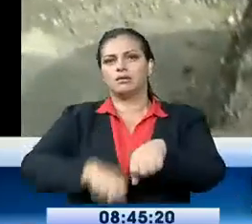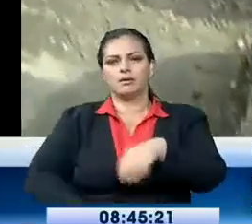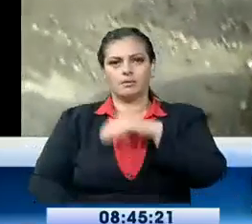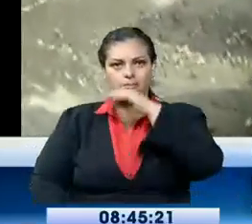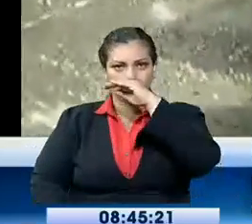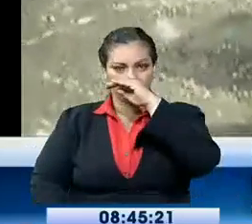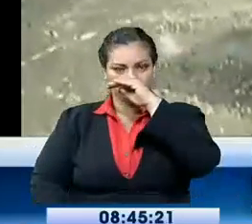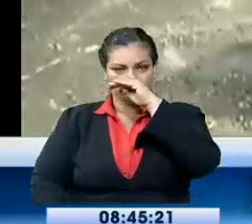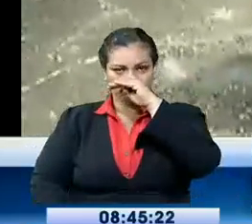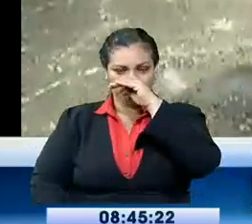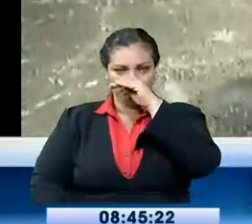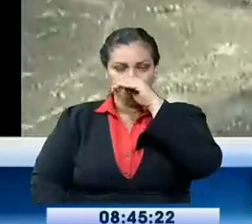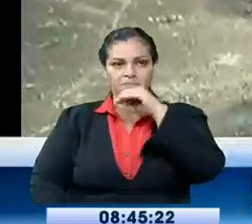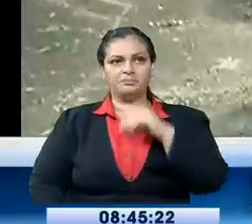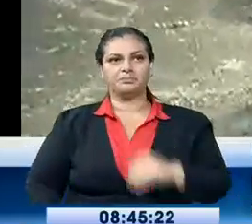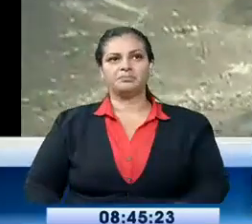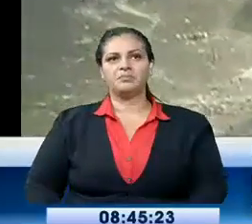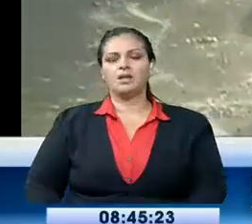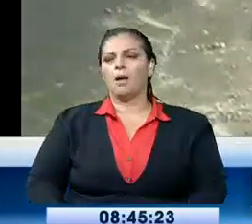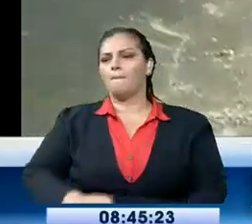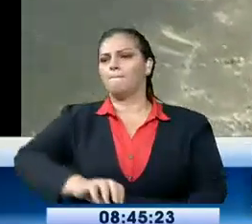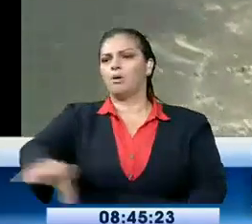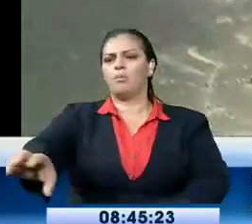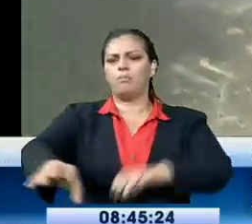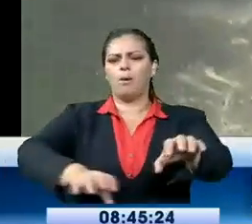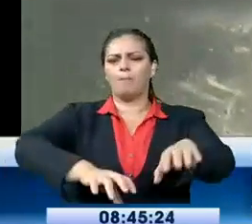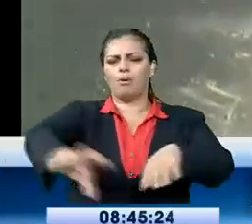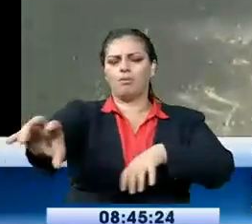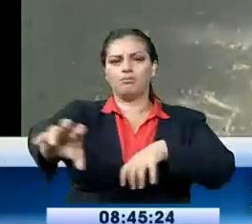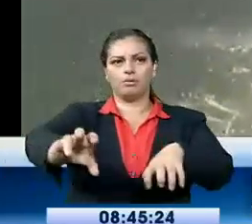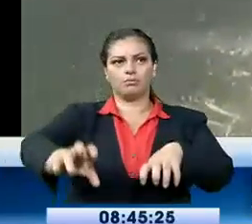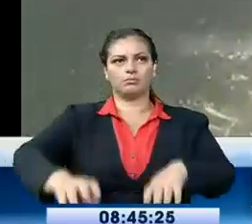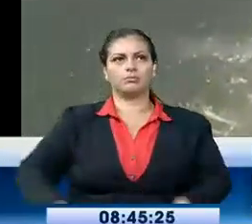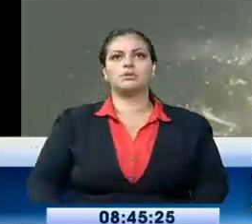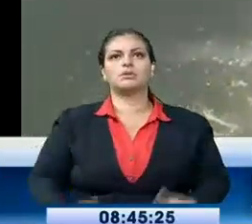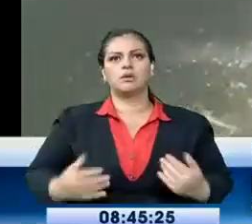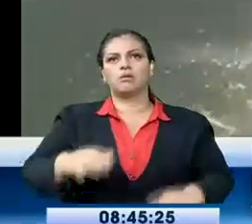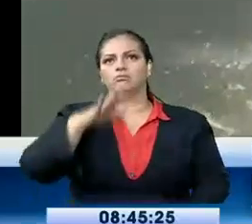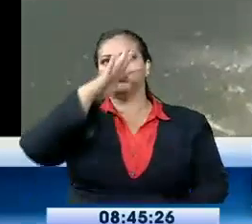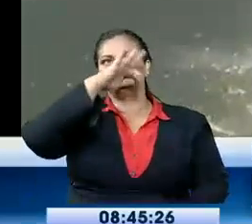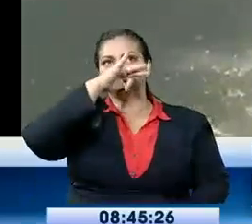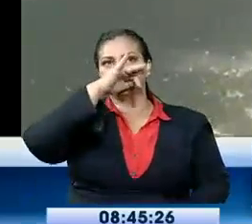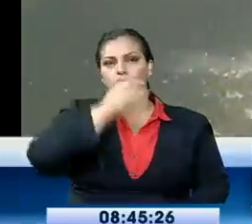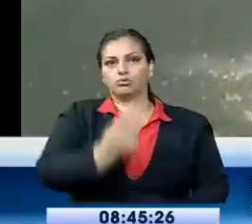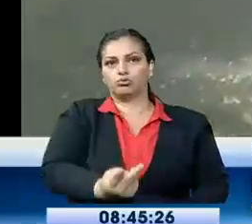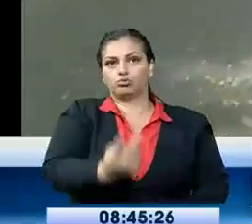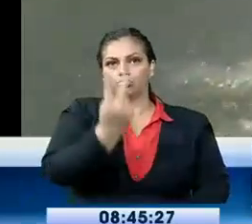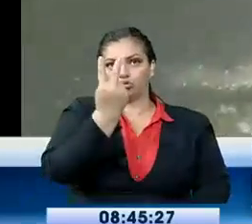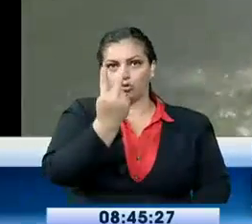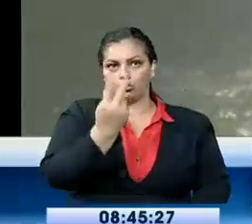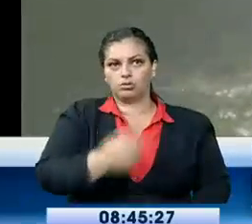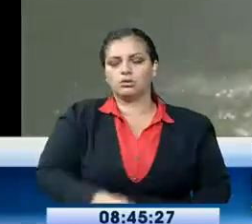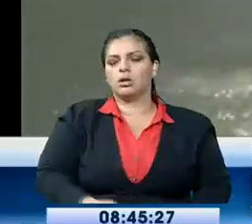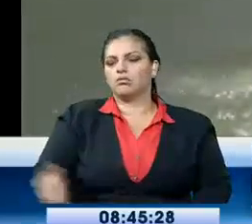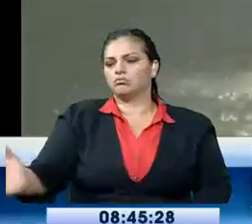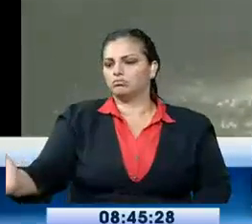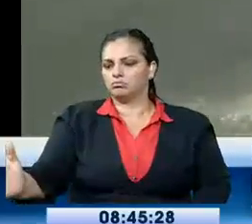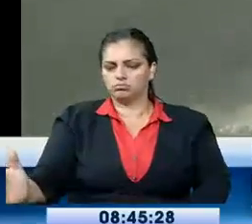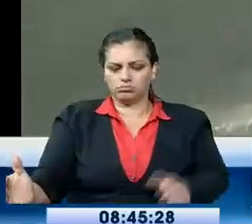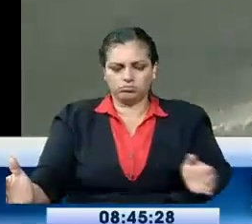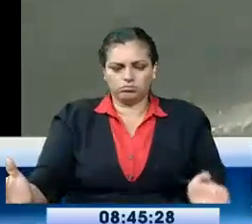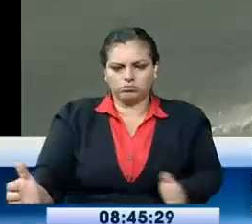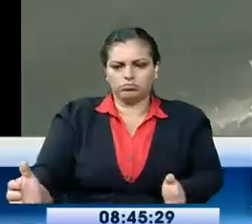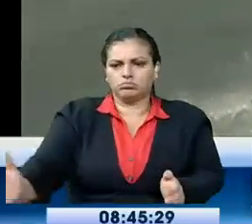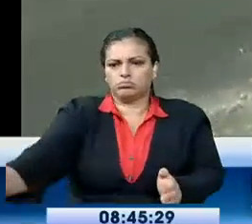los pedazos de hormigón estaban esparcidos hace un momento. La ATM, 2 agentes de ellos permanecen en el lugar